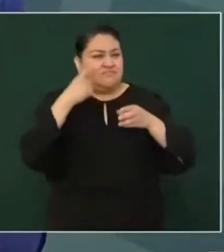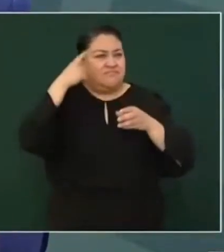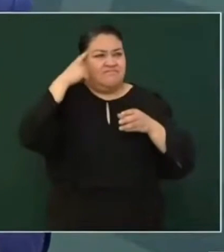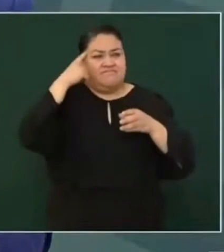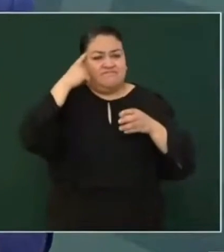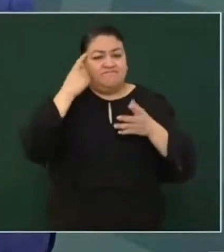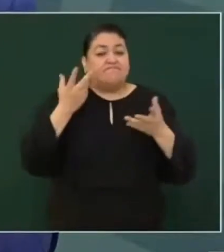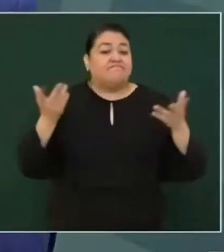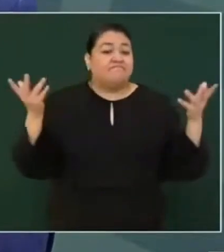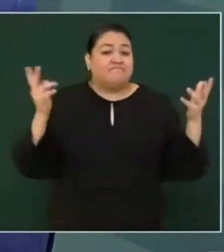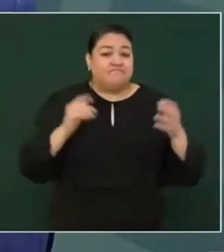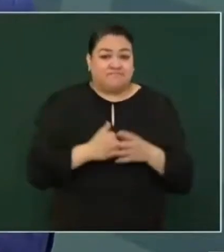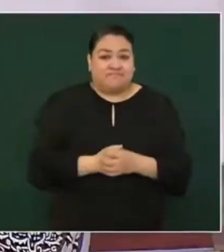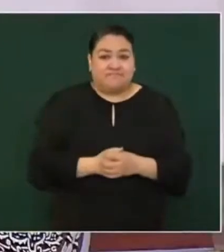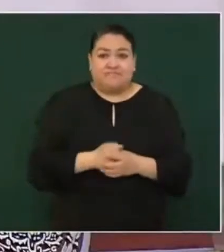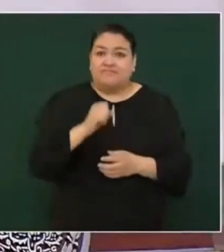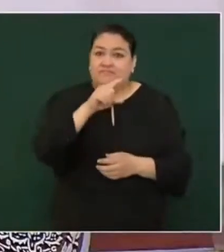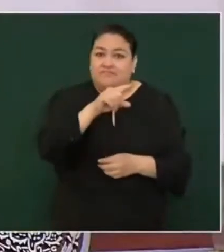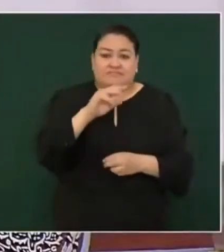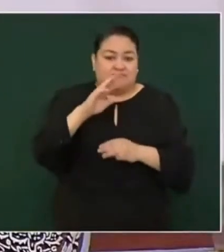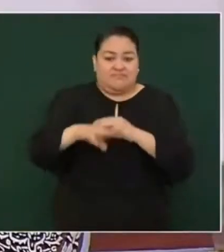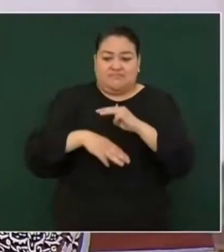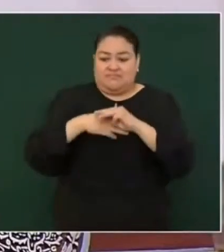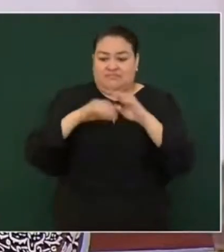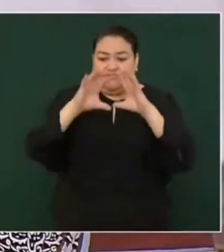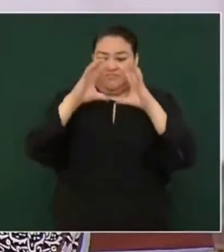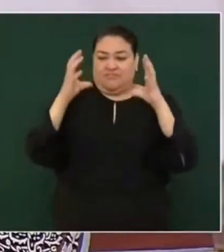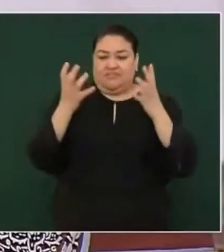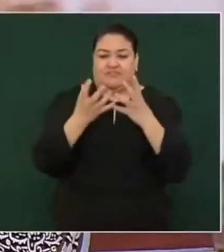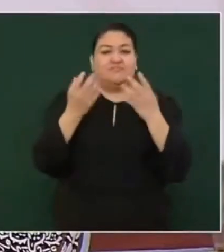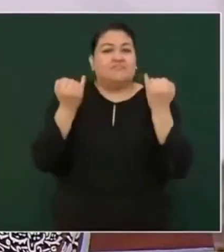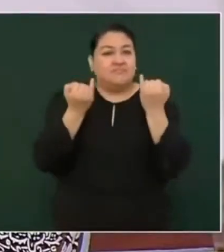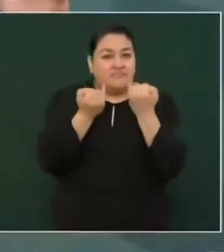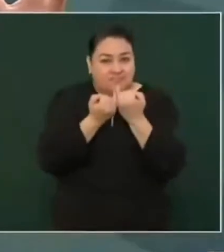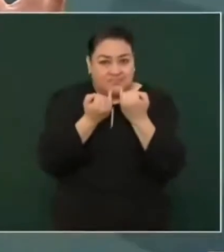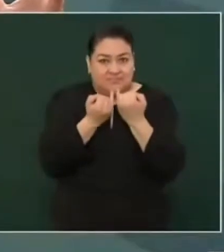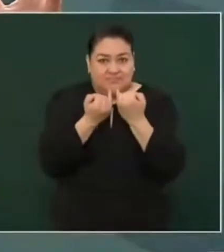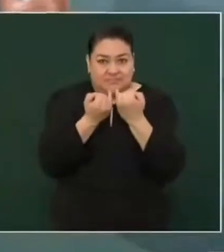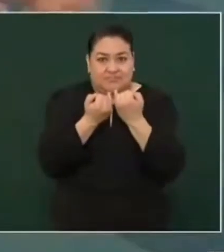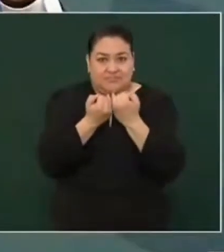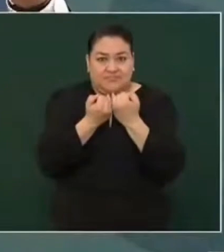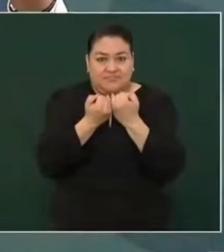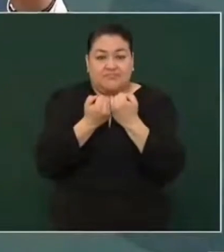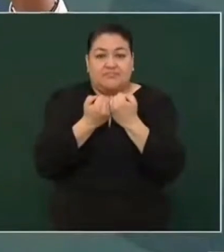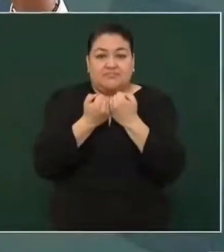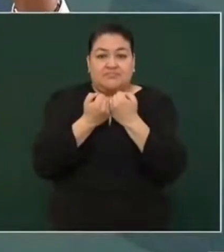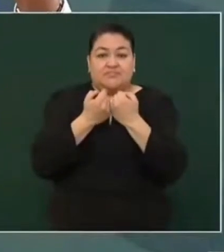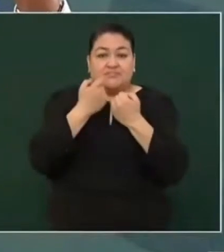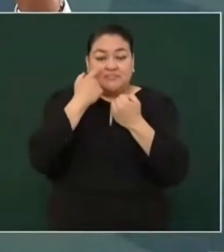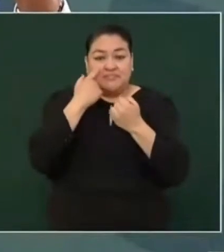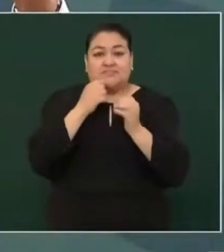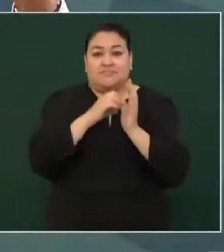Bueno, es un asunto mundial. Así también